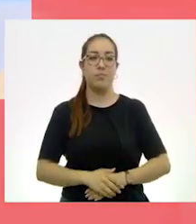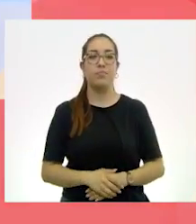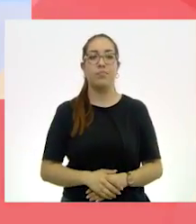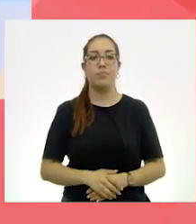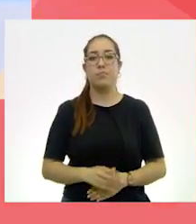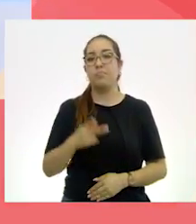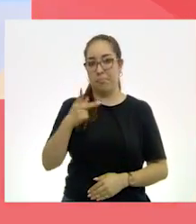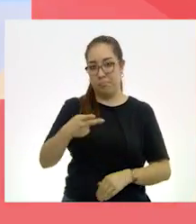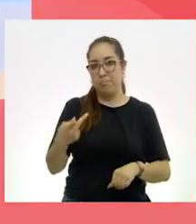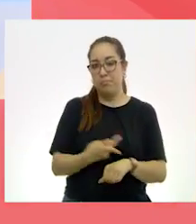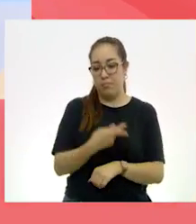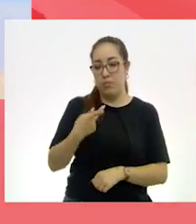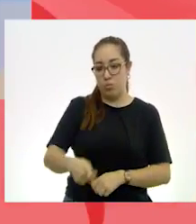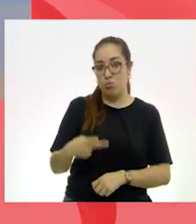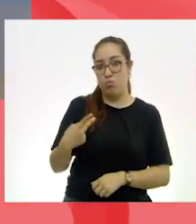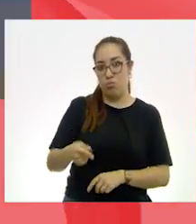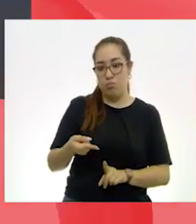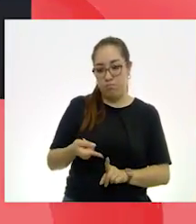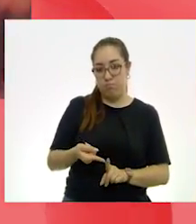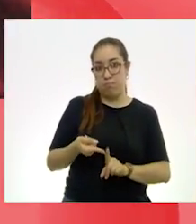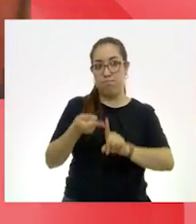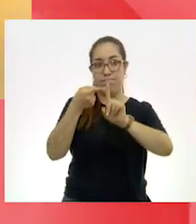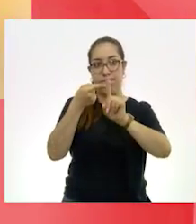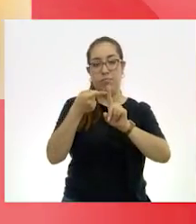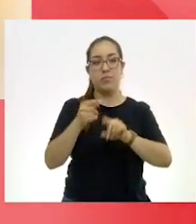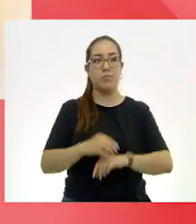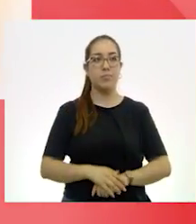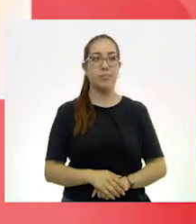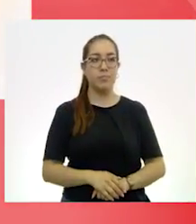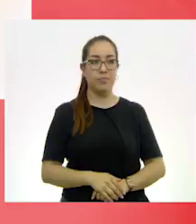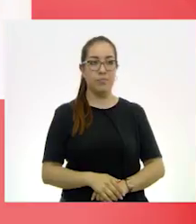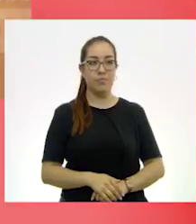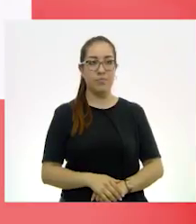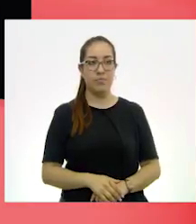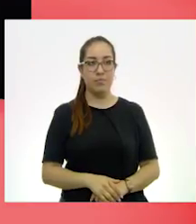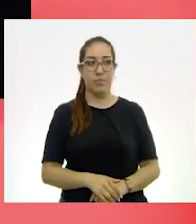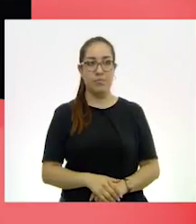de Emiliano cuando va creciendo.